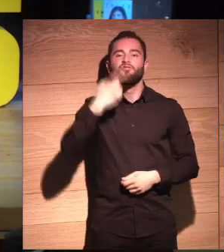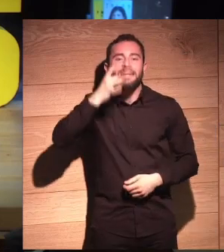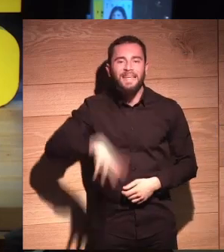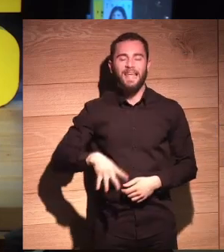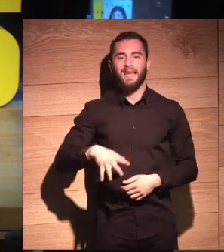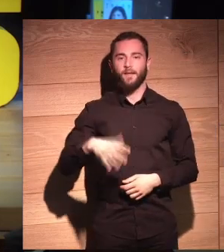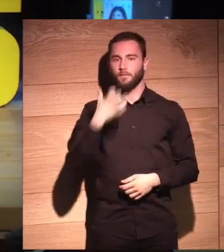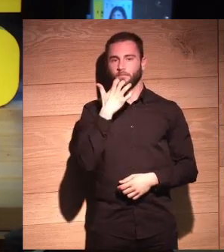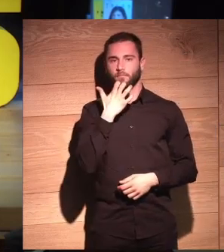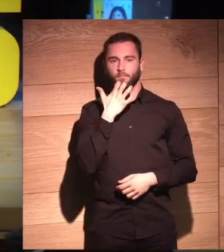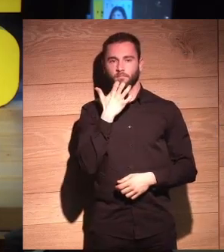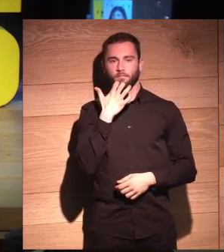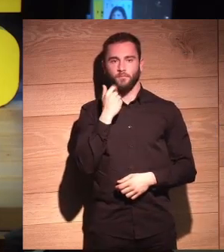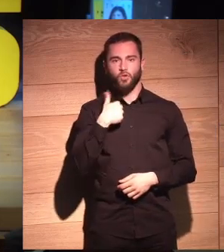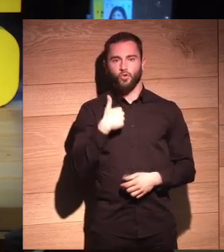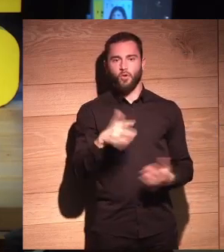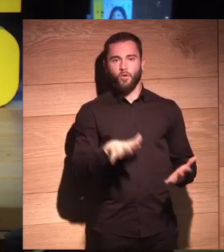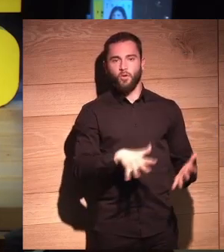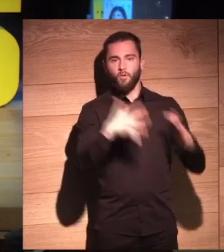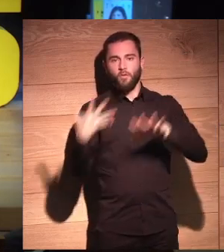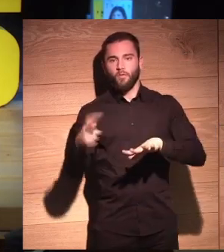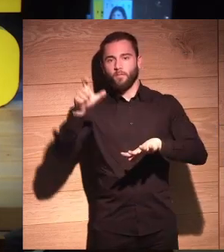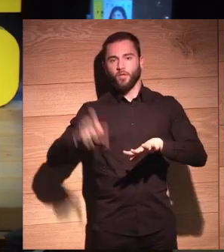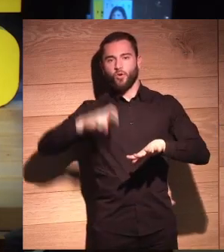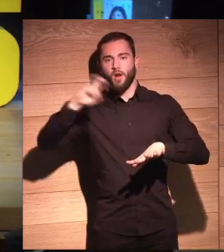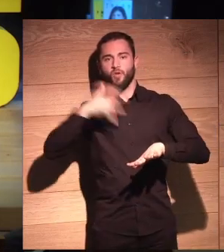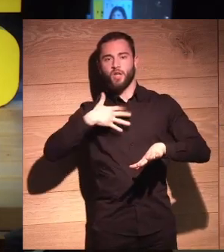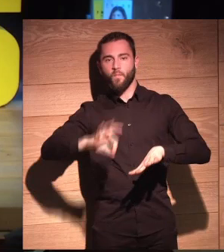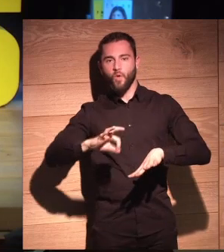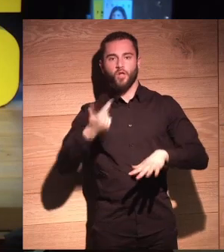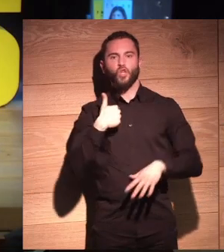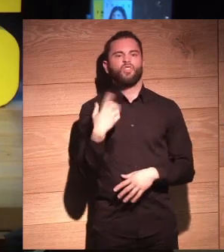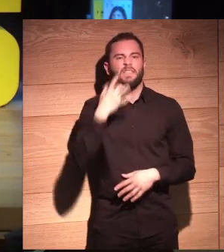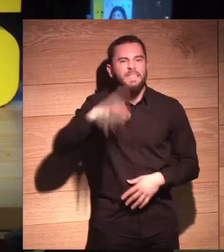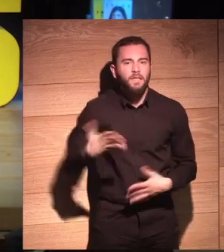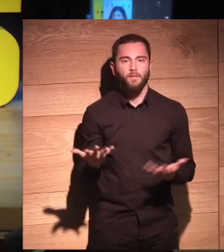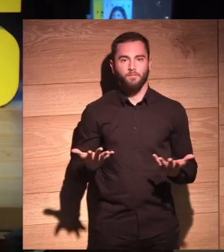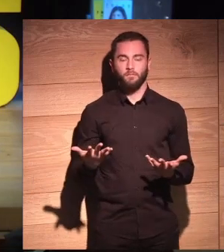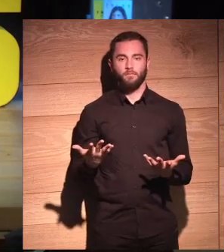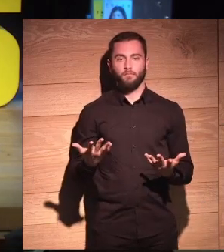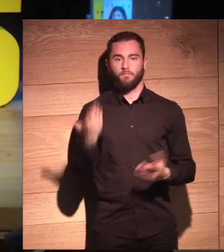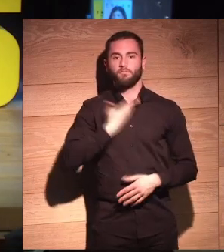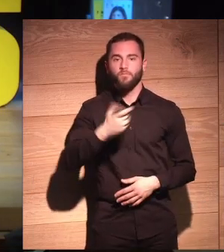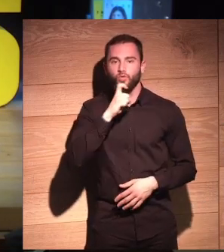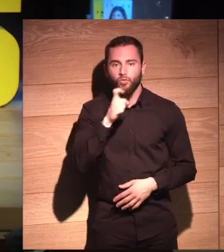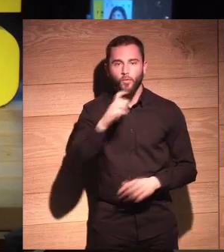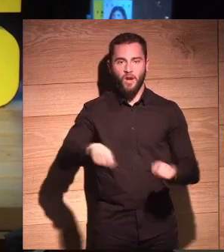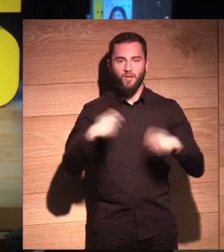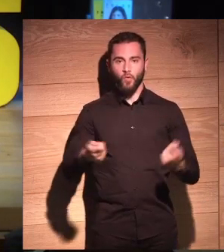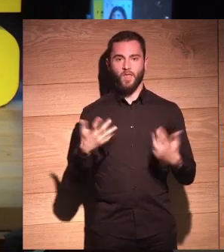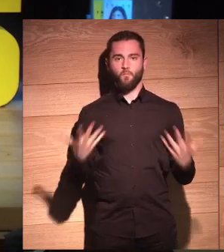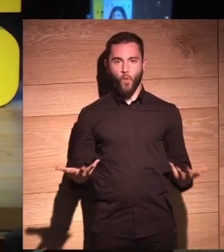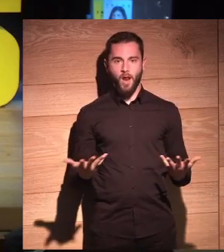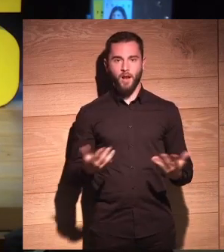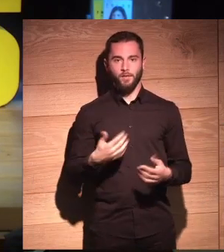en realidad en un momento me puedo transformar en otra persona? ¿Y eso qué me supone? ¿Y cuál es la naturaleza? Es decir,